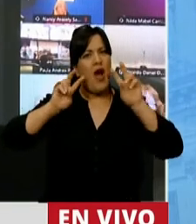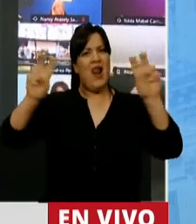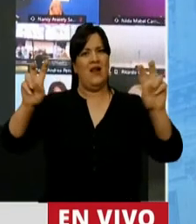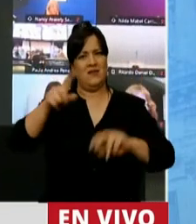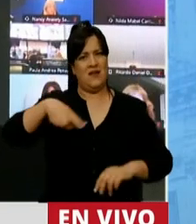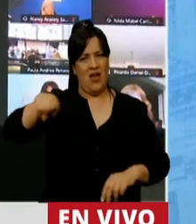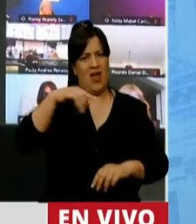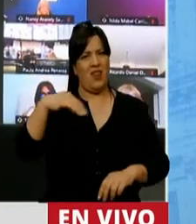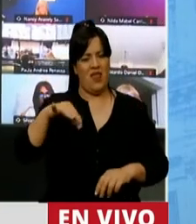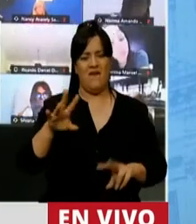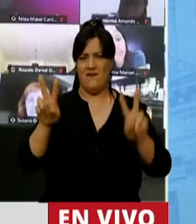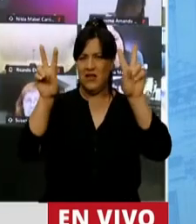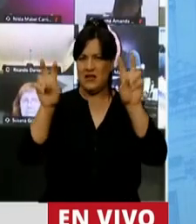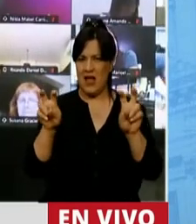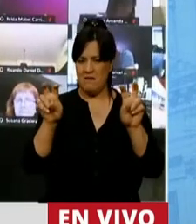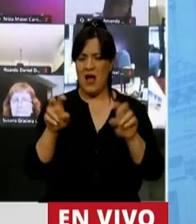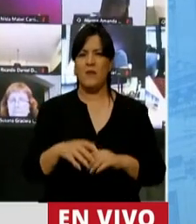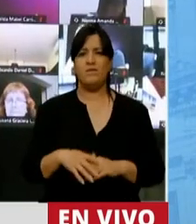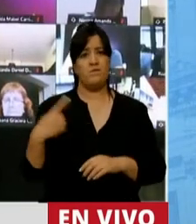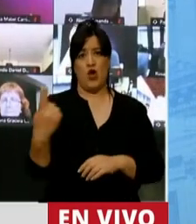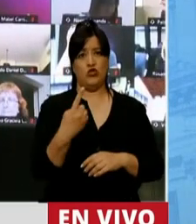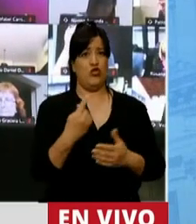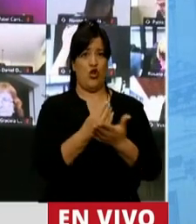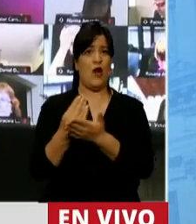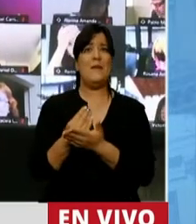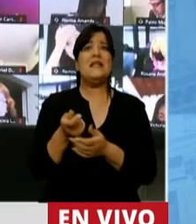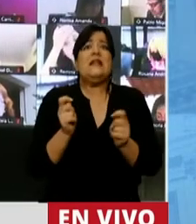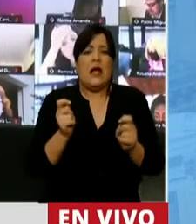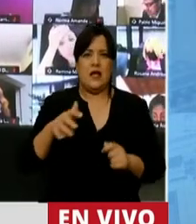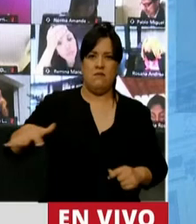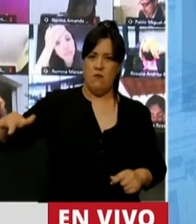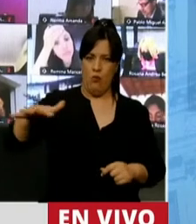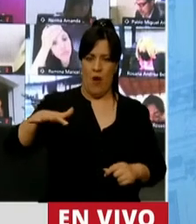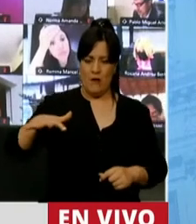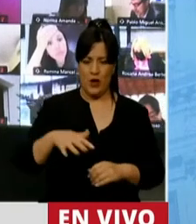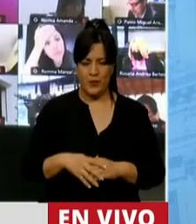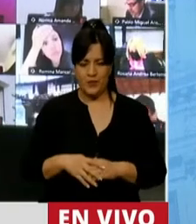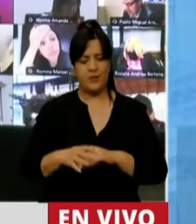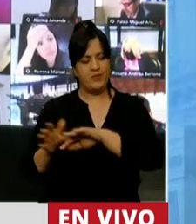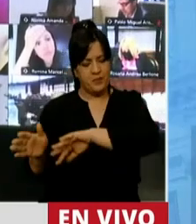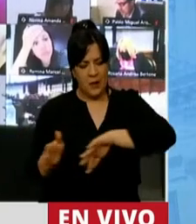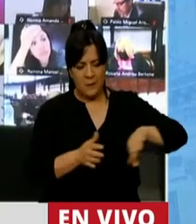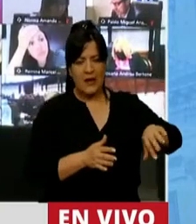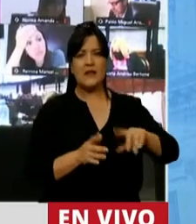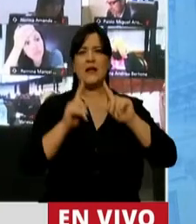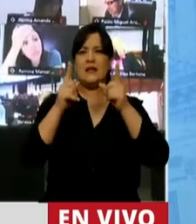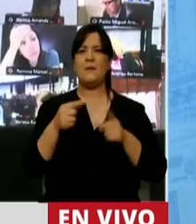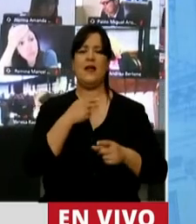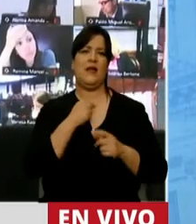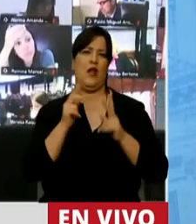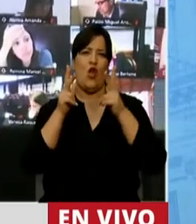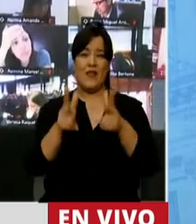diputados nacionales que somos representantes del pueblo. Por otra parte, quiero decir que en